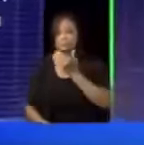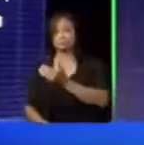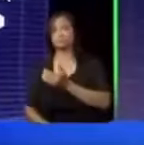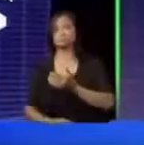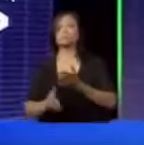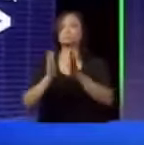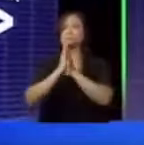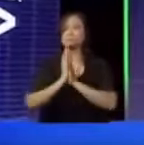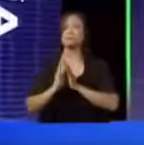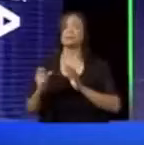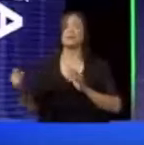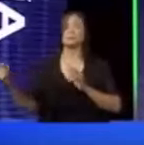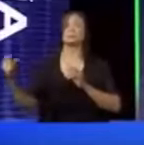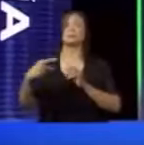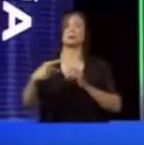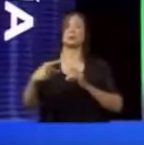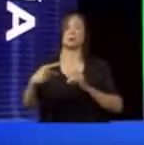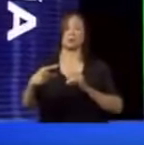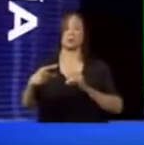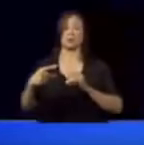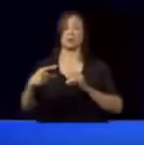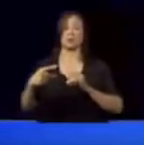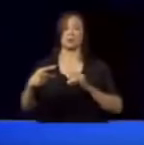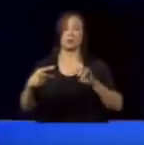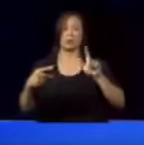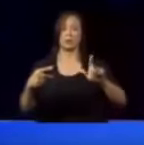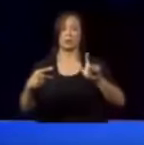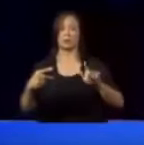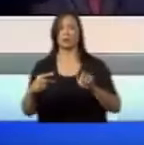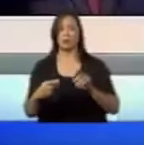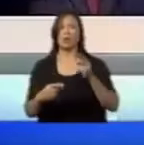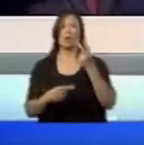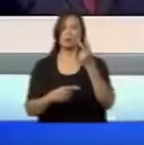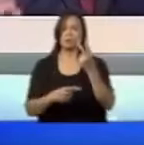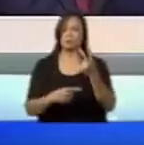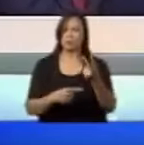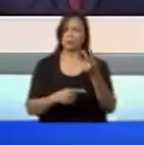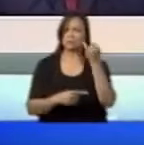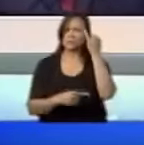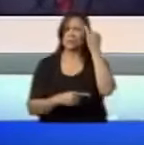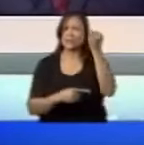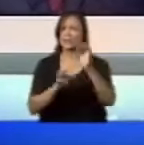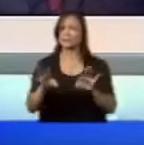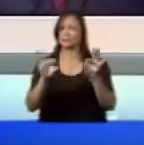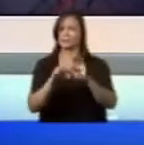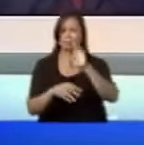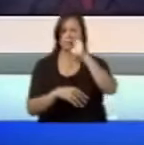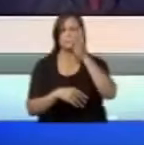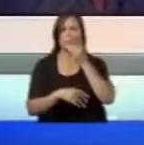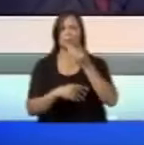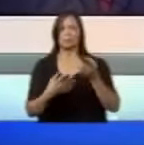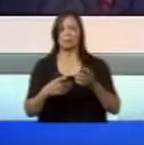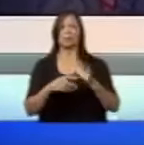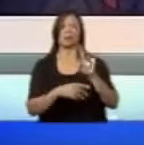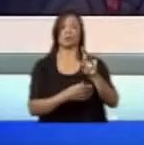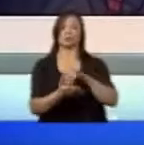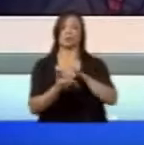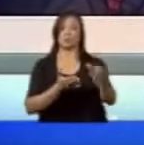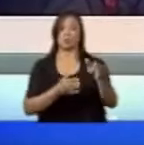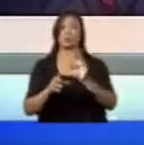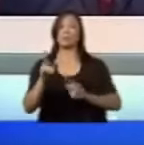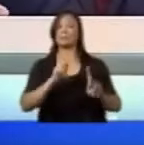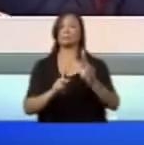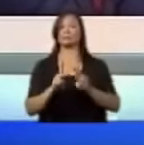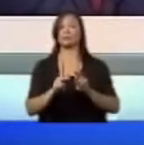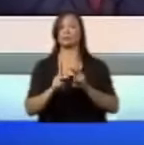candidato. Pidió derecho a réplica el candidato Fernández. Sí, dos ideas fundamentales. En la República Dominicana hay 8 millones